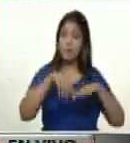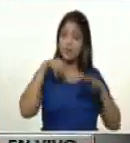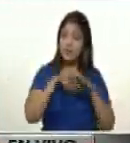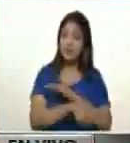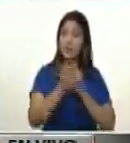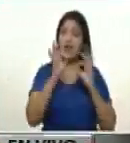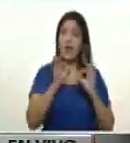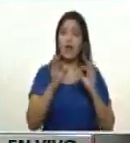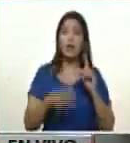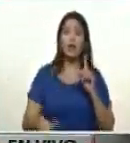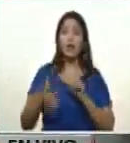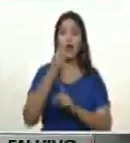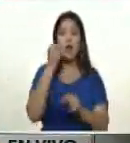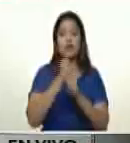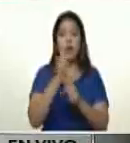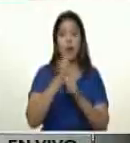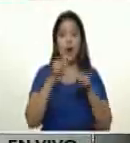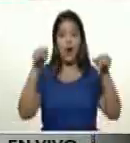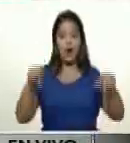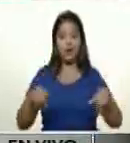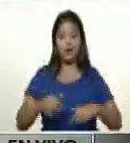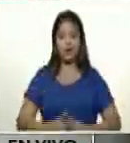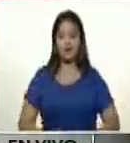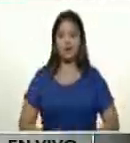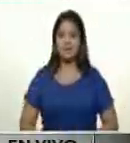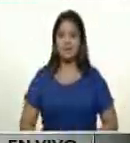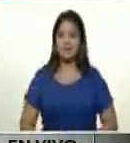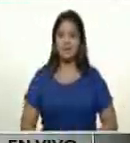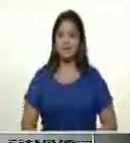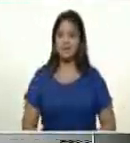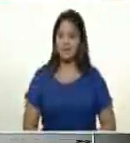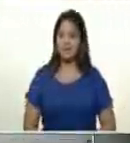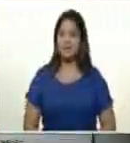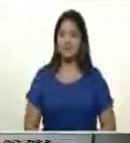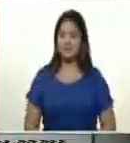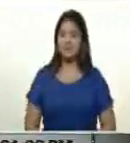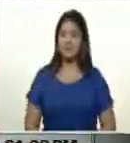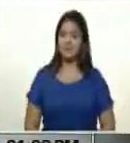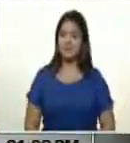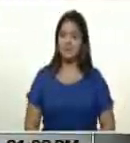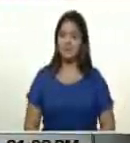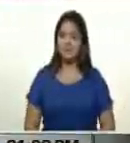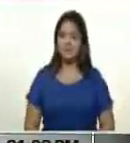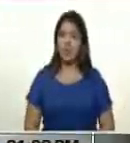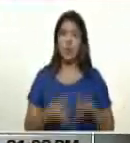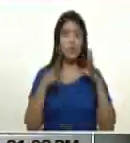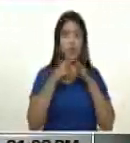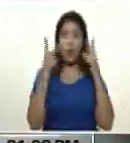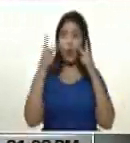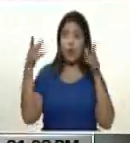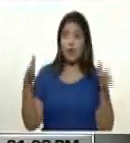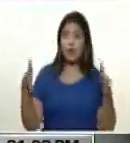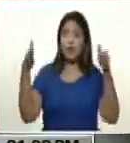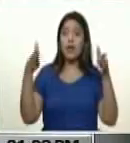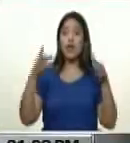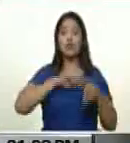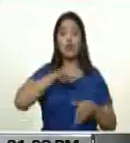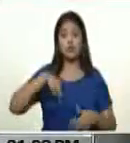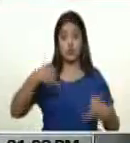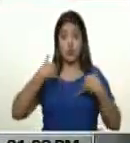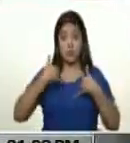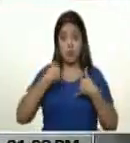logro que hemos hecho la clase obrera aquí en Lara. Correcto. Toda esta estructura fue diseñada por nosotros